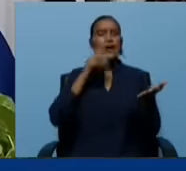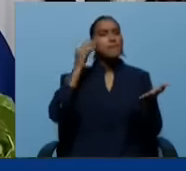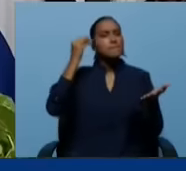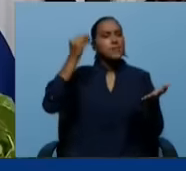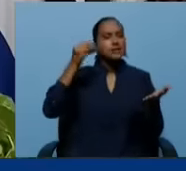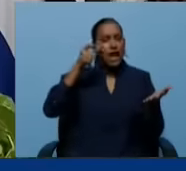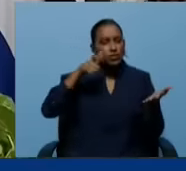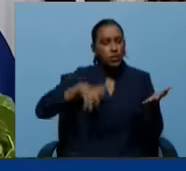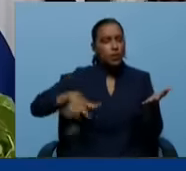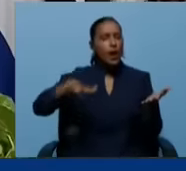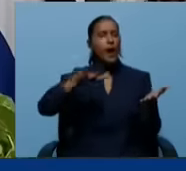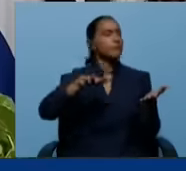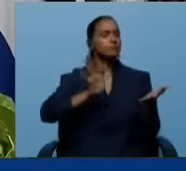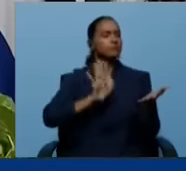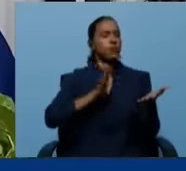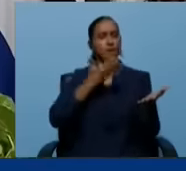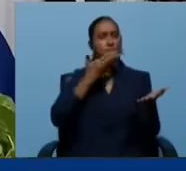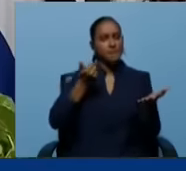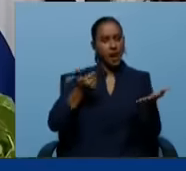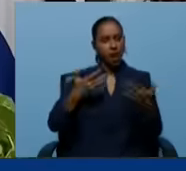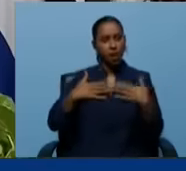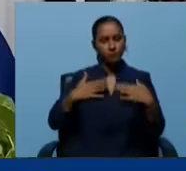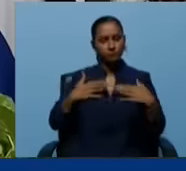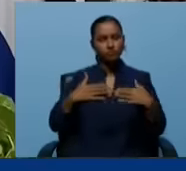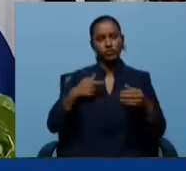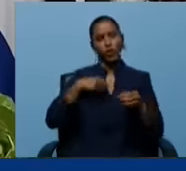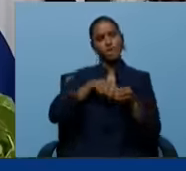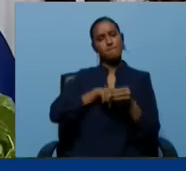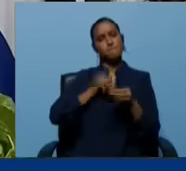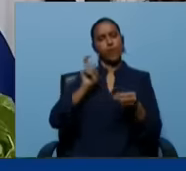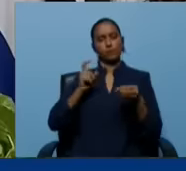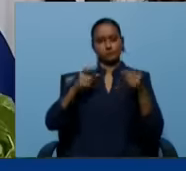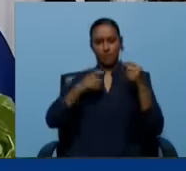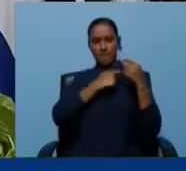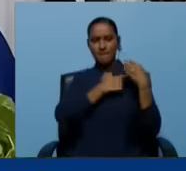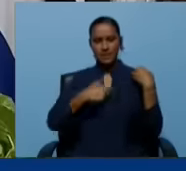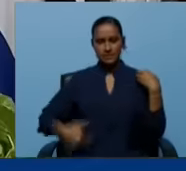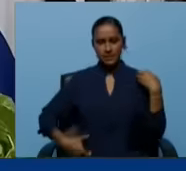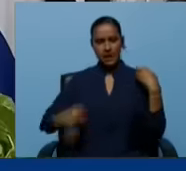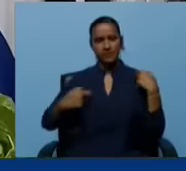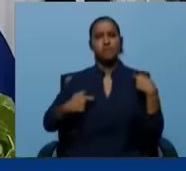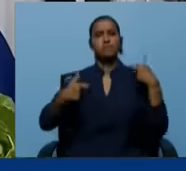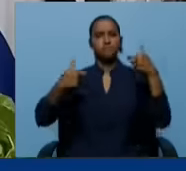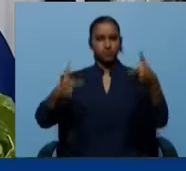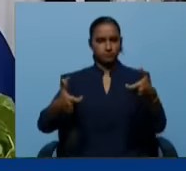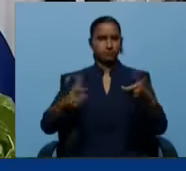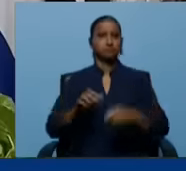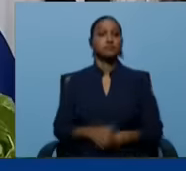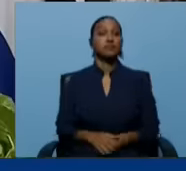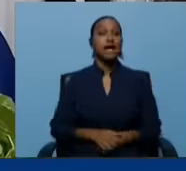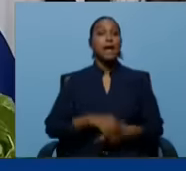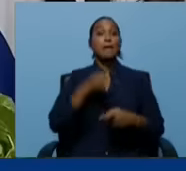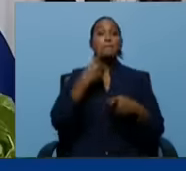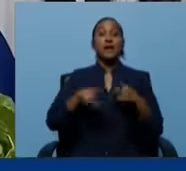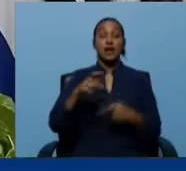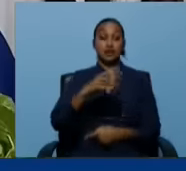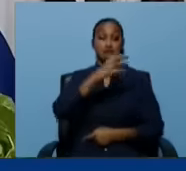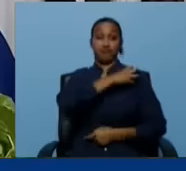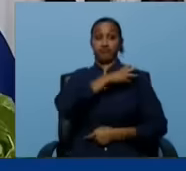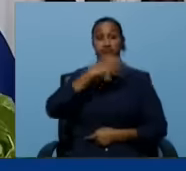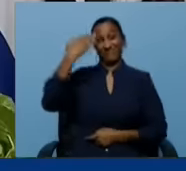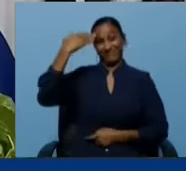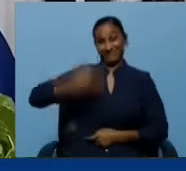Pero los generales liberales encabezados por Benjamín Zeledón, el doctor Benjamín